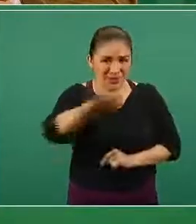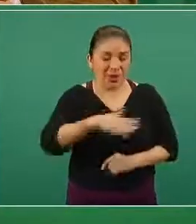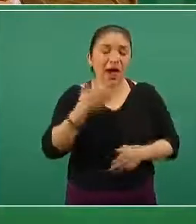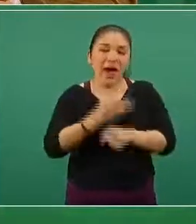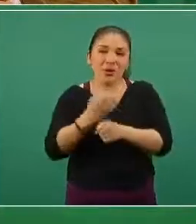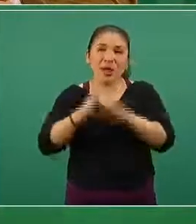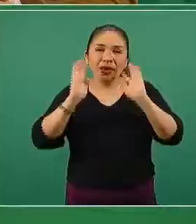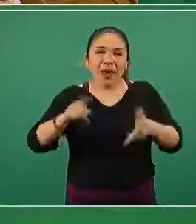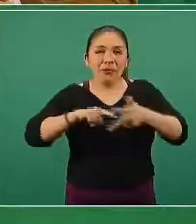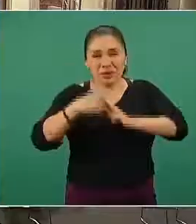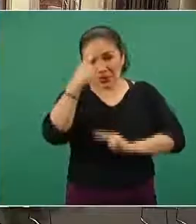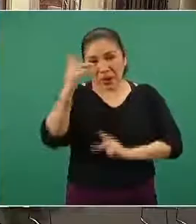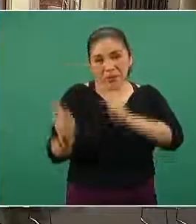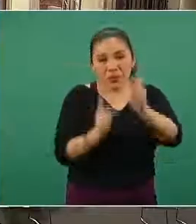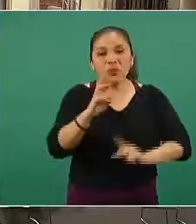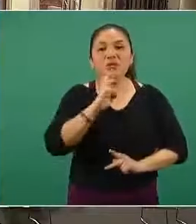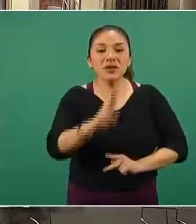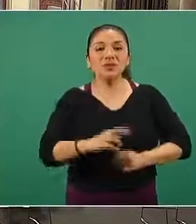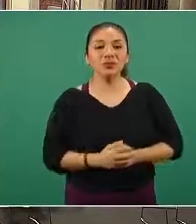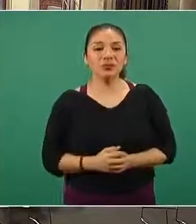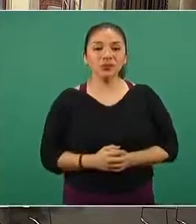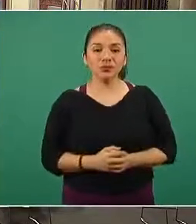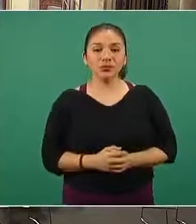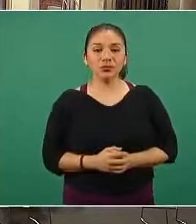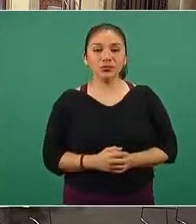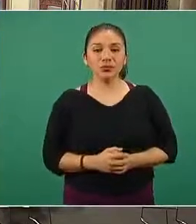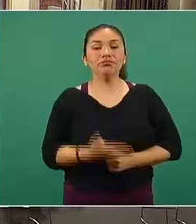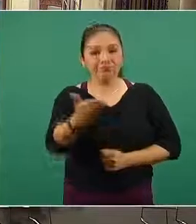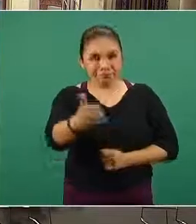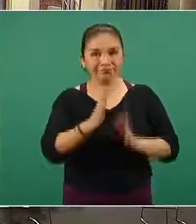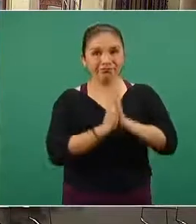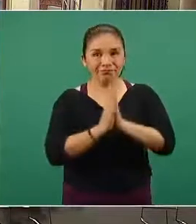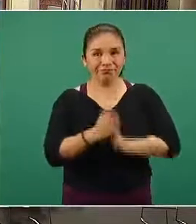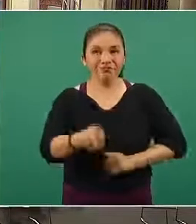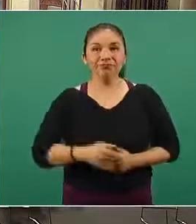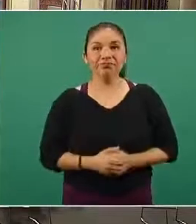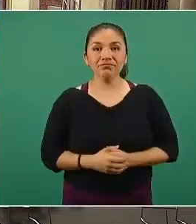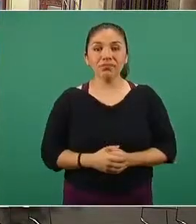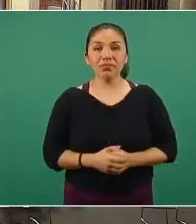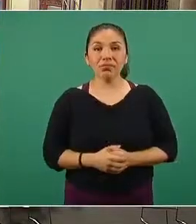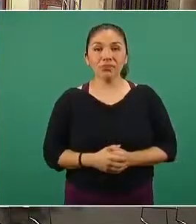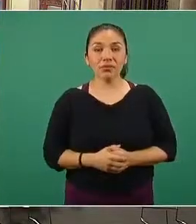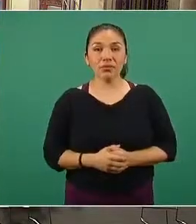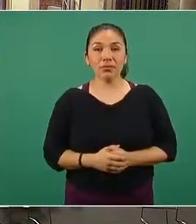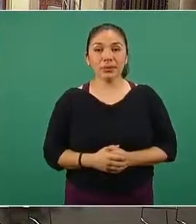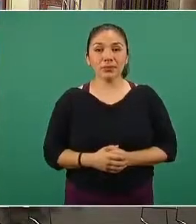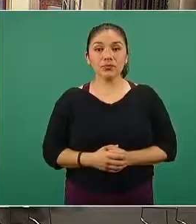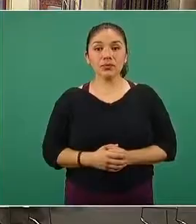pasaremos a la ronda de preguntas y respuestas. Adelante, compañero. Compañera.